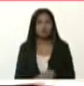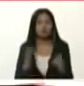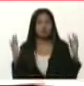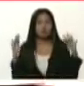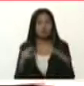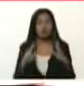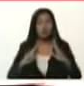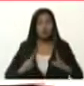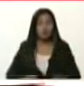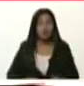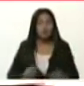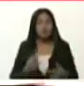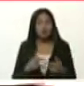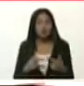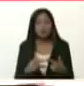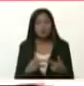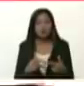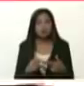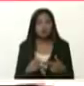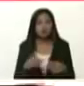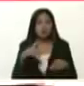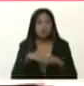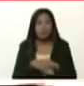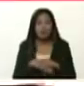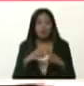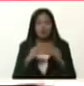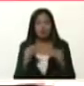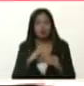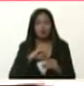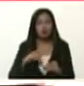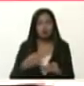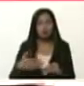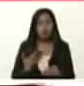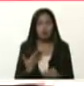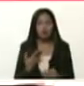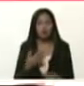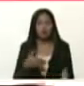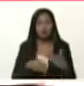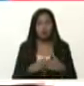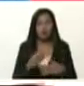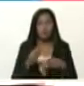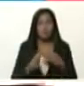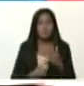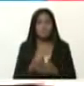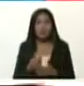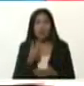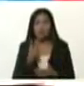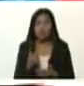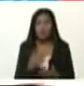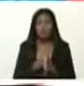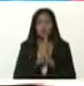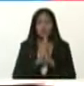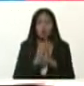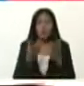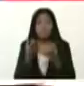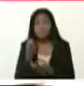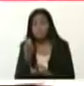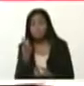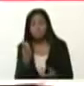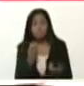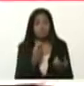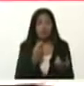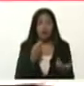uniformes, los zapaticos, llevando todo lo que podemos. Y si hay que llevar más, díganme, para yo buscar los recursos y llevar